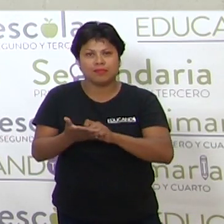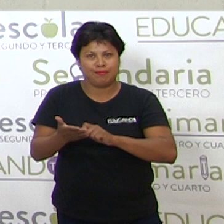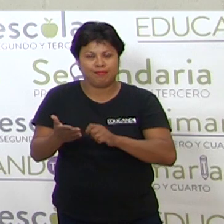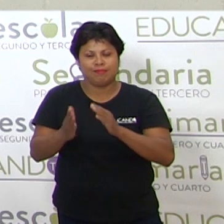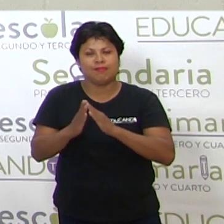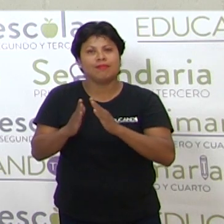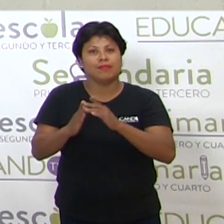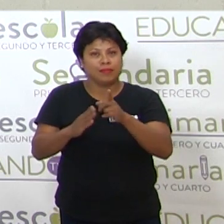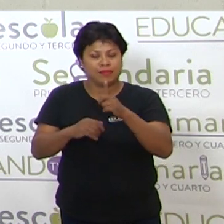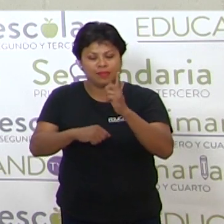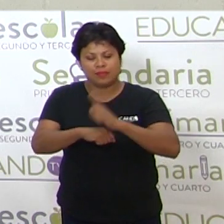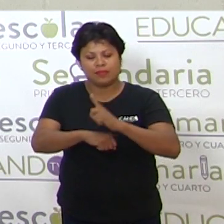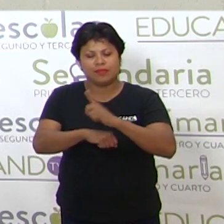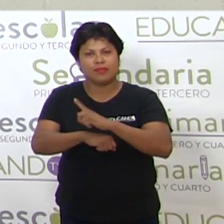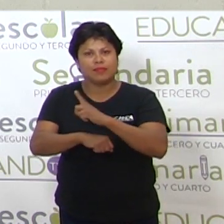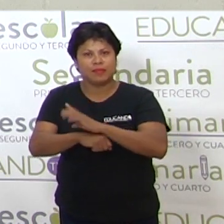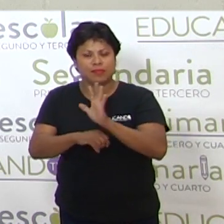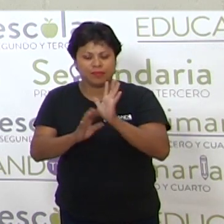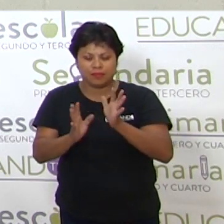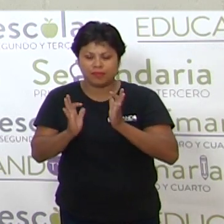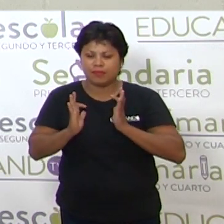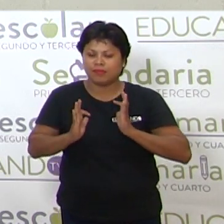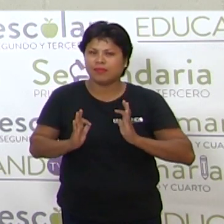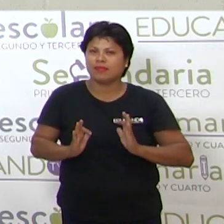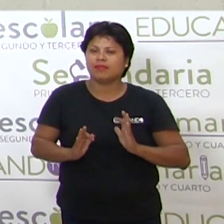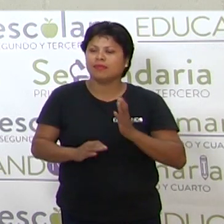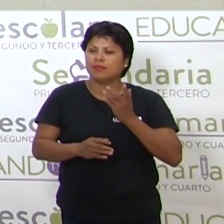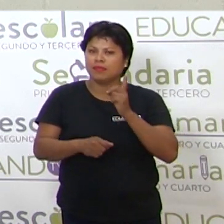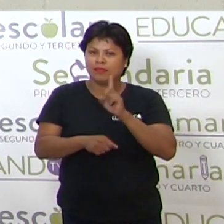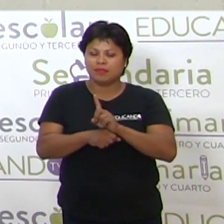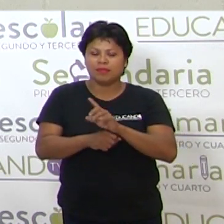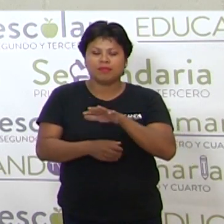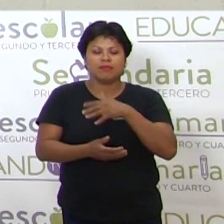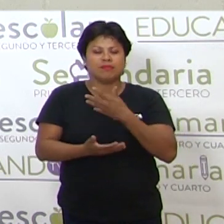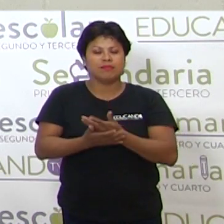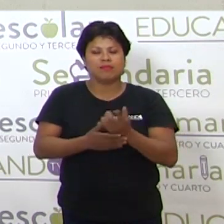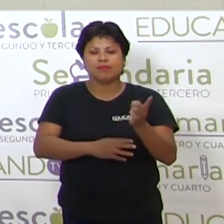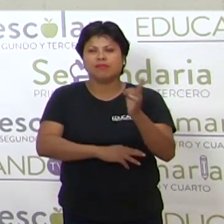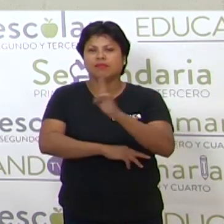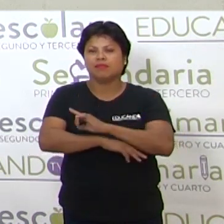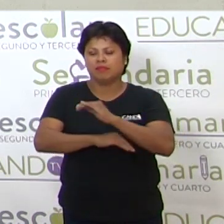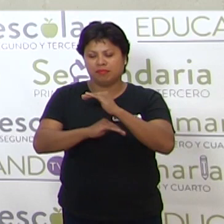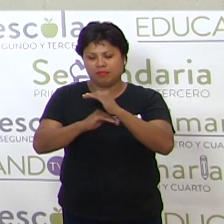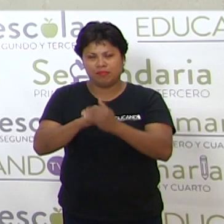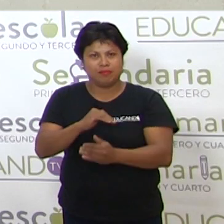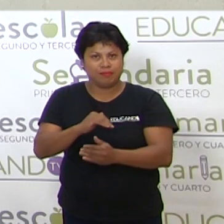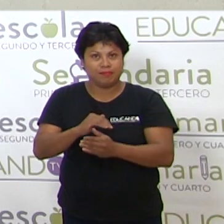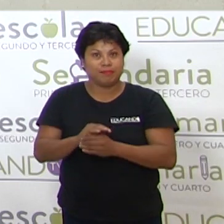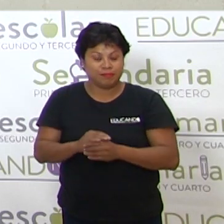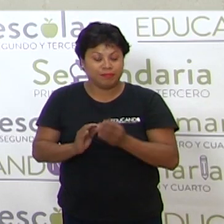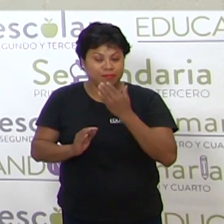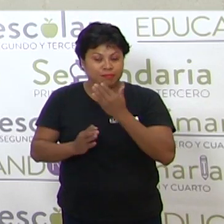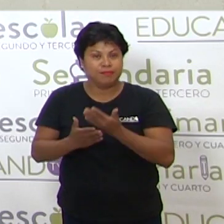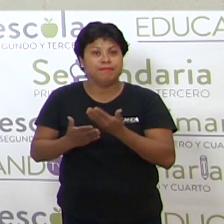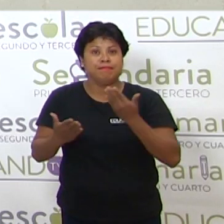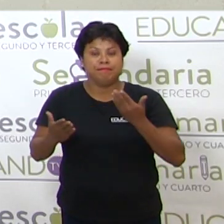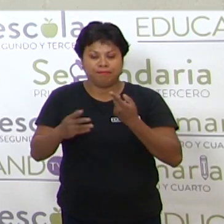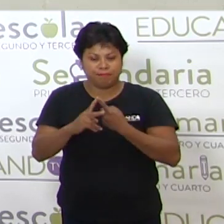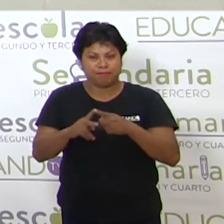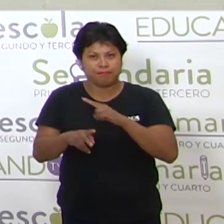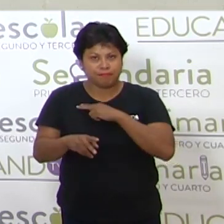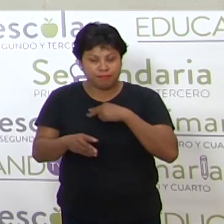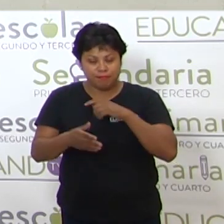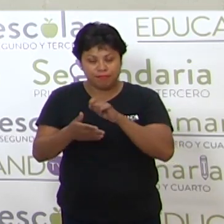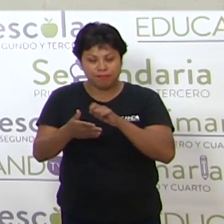casa ya cuando están tranquilos y el día terminado bien antes de iniciar nuestro diario